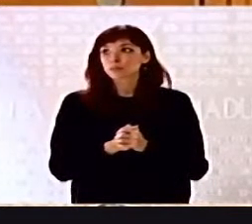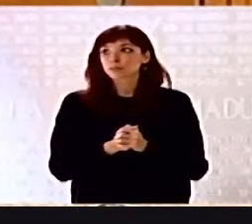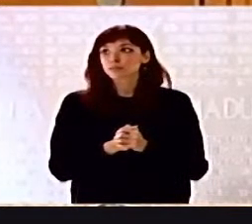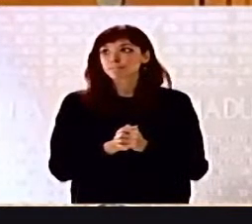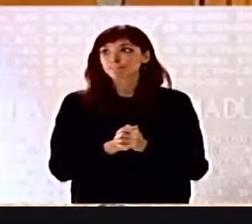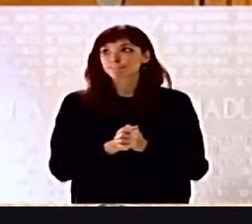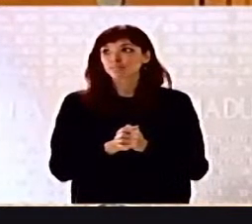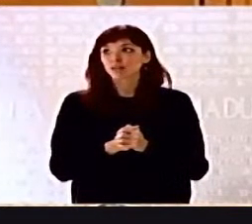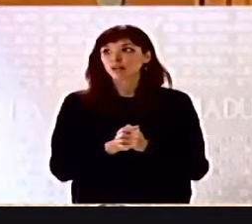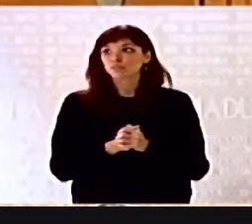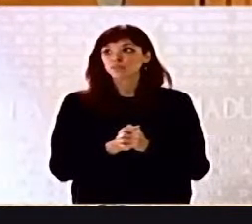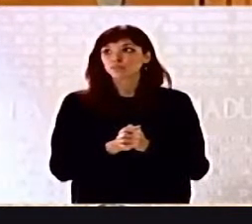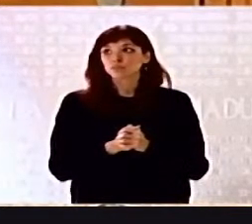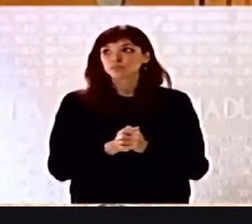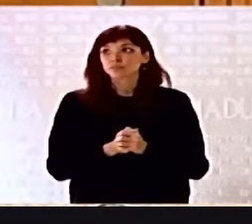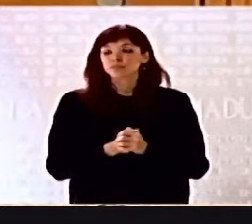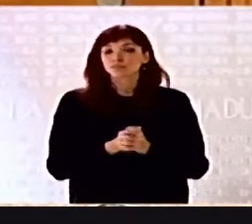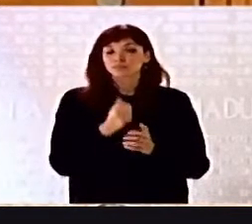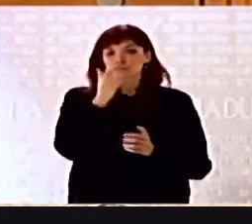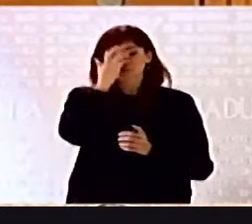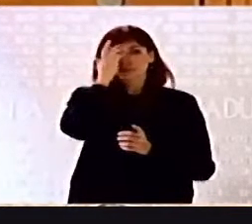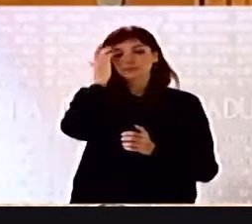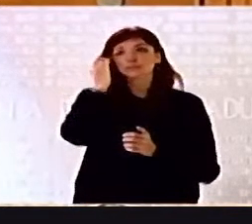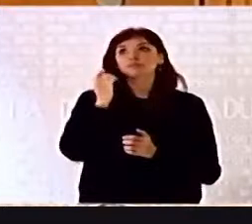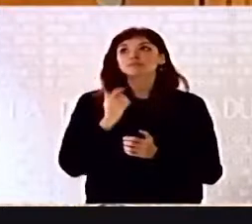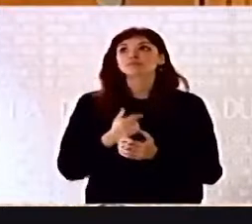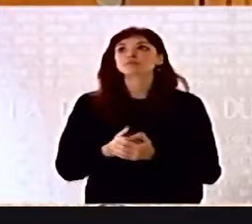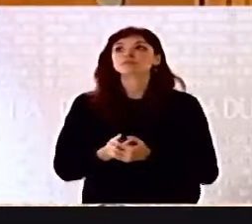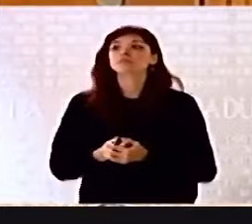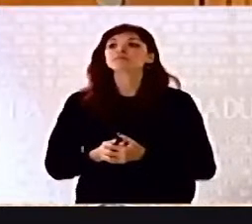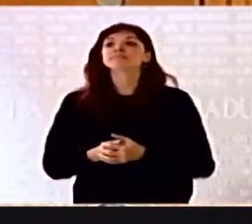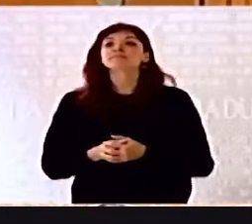Fran. ¿No? Vale.